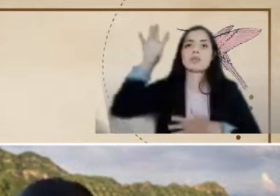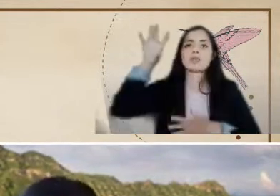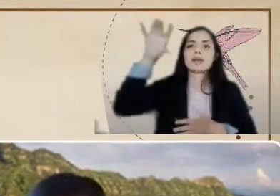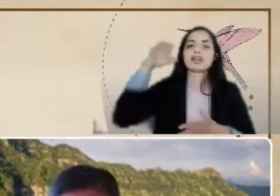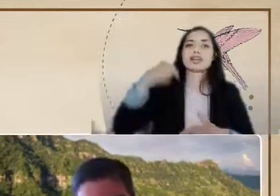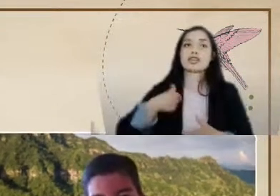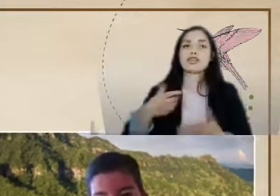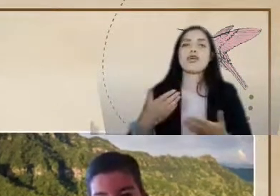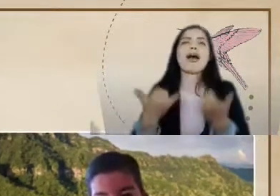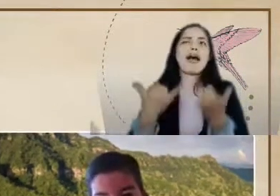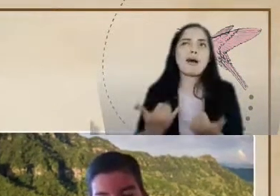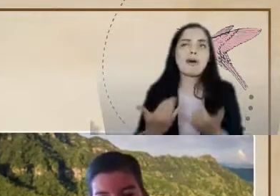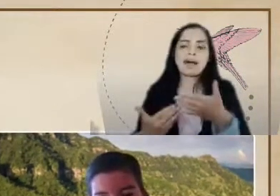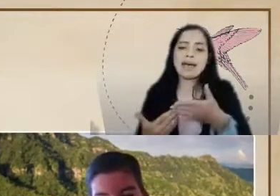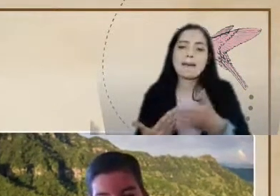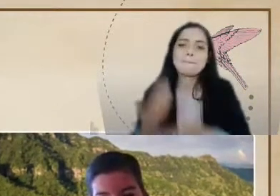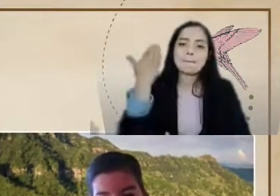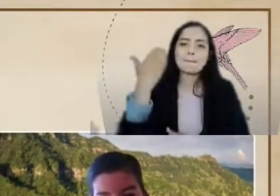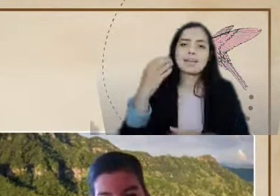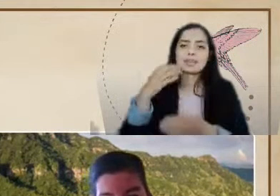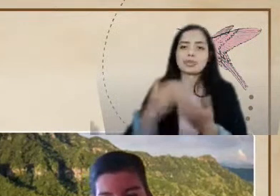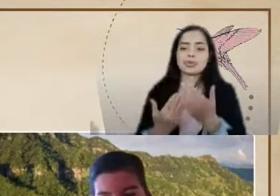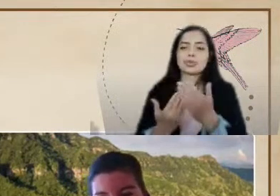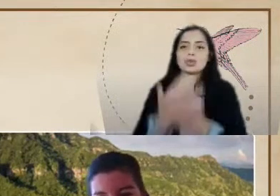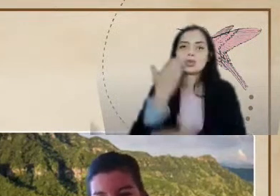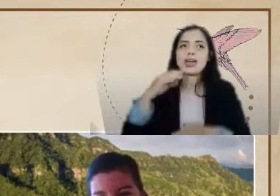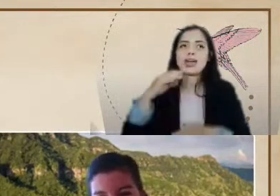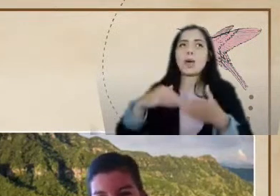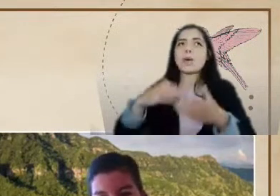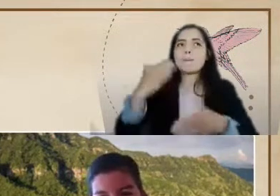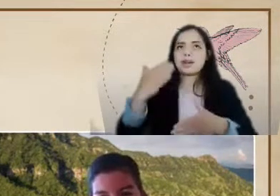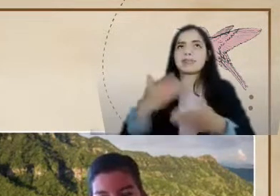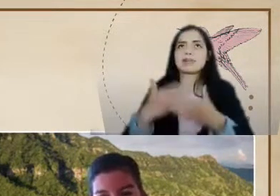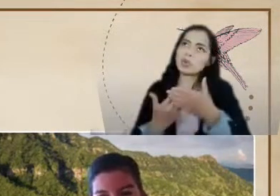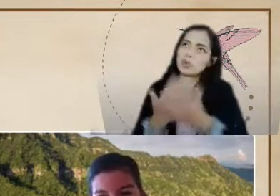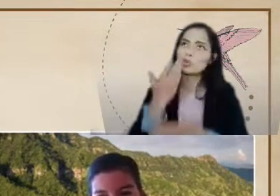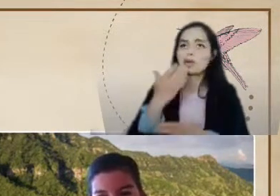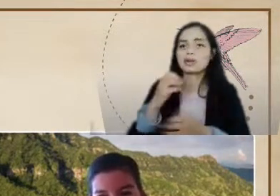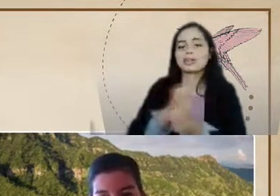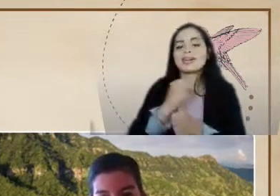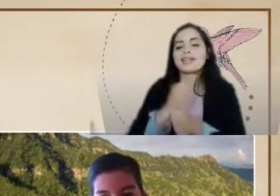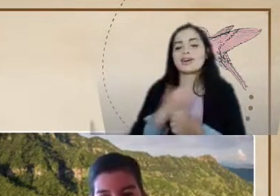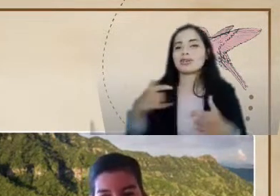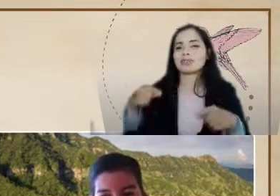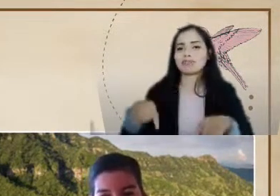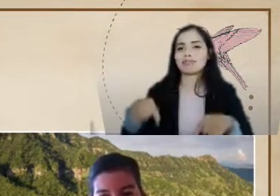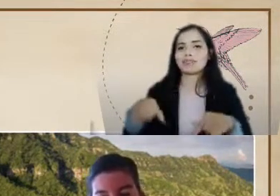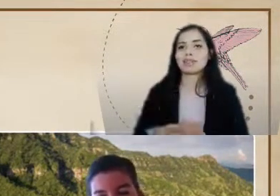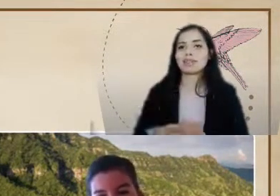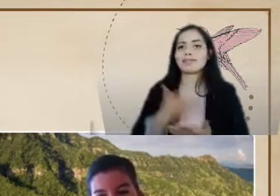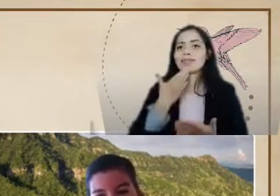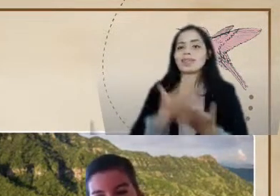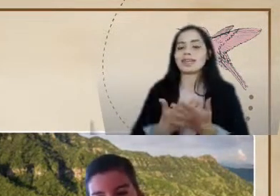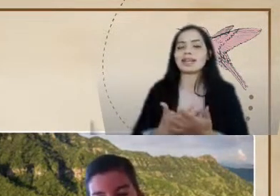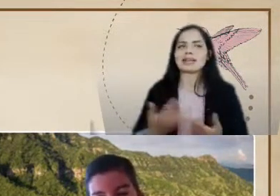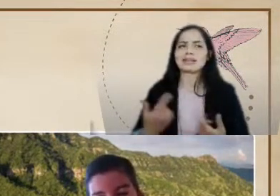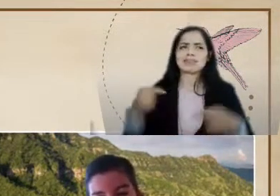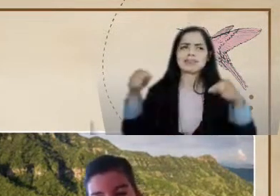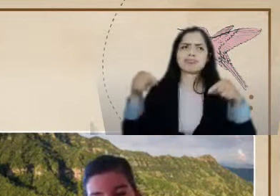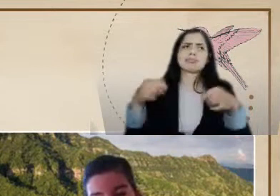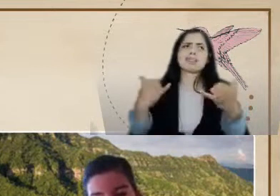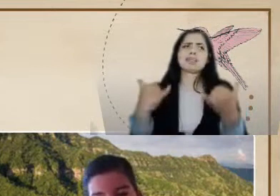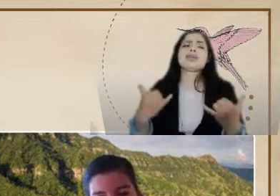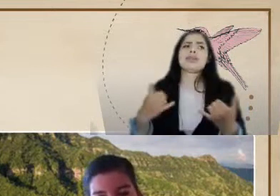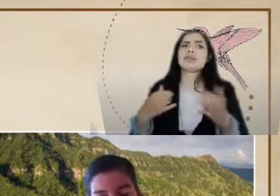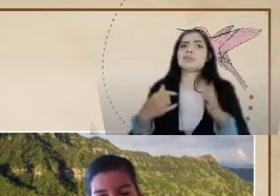momentos. Muchas gracias. Bueno, y aquí les expresamos un cordial saludo desde el Ministerio de Ciencia, Tecnología e Innovación en